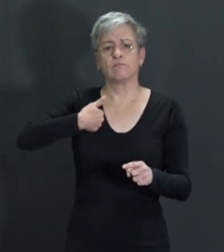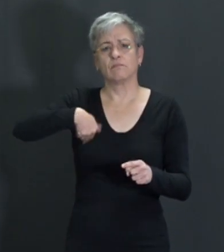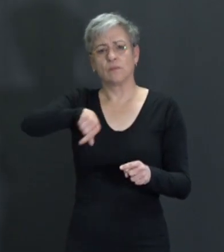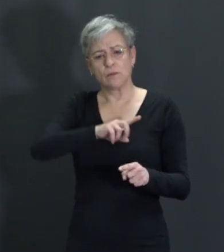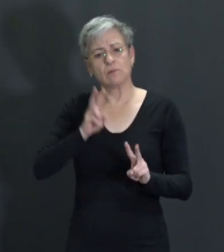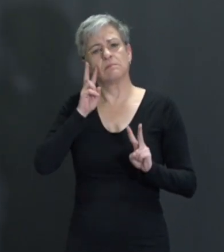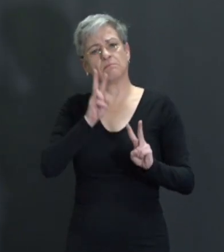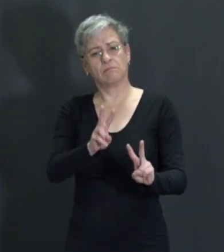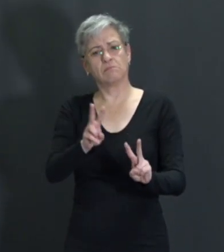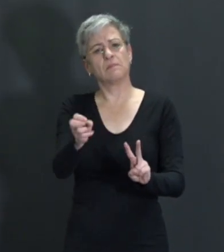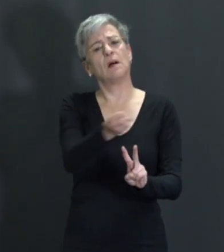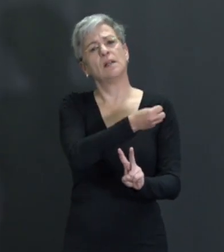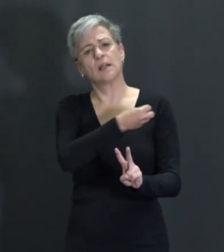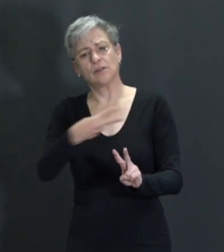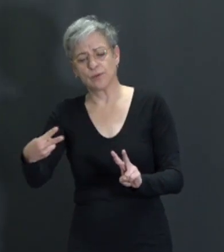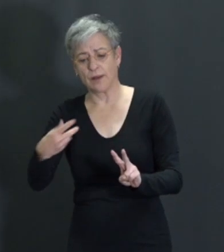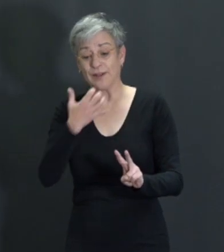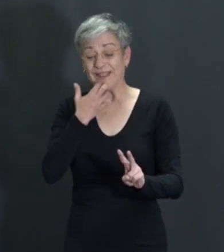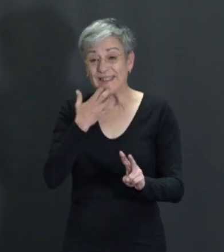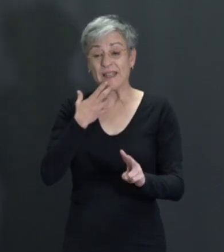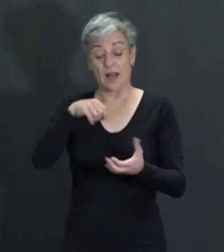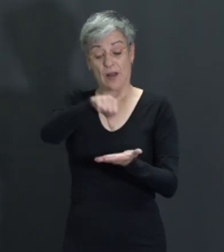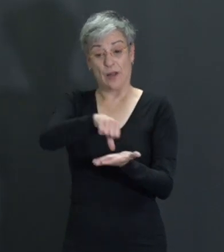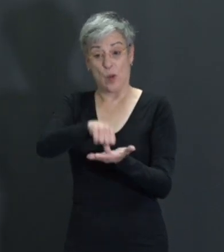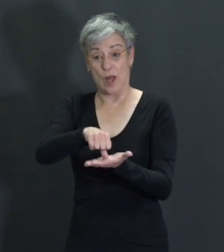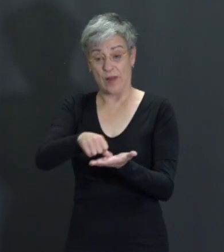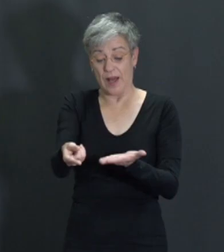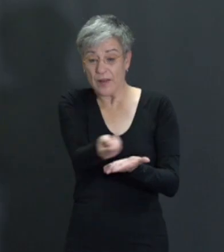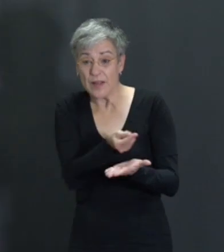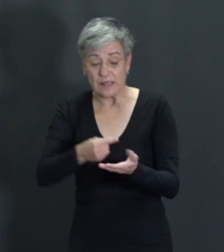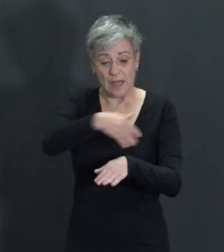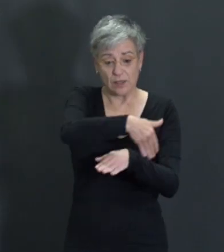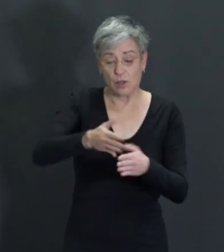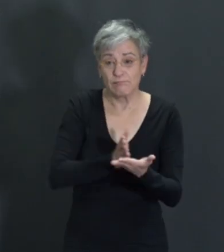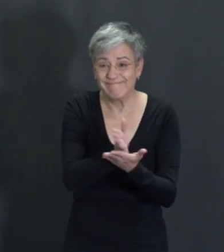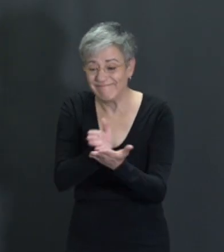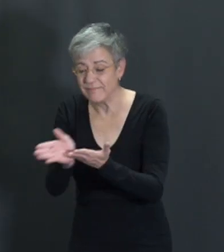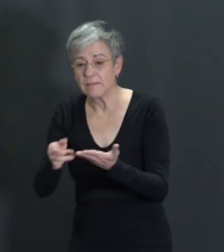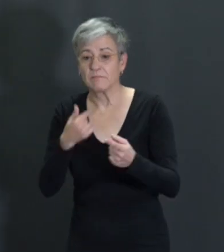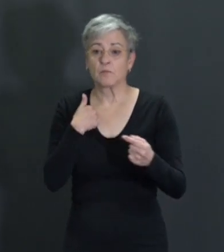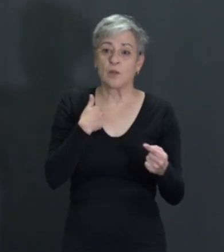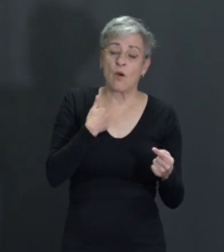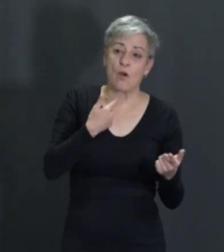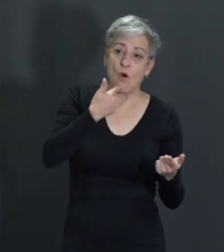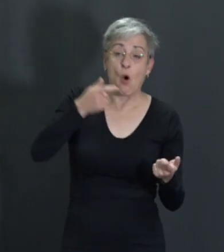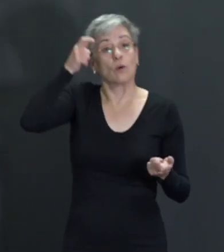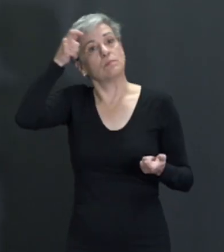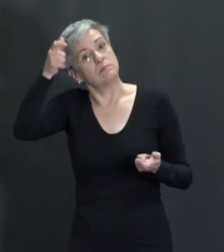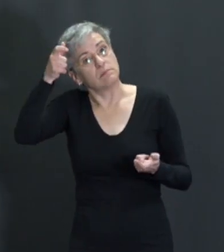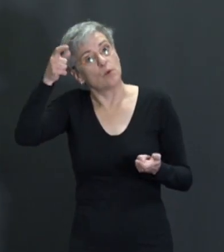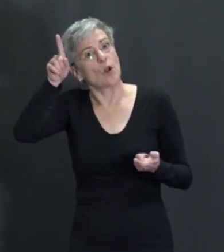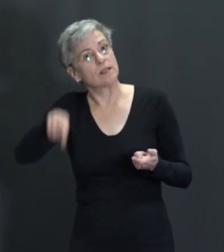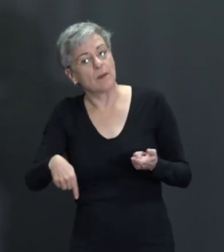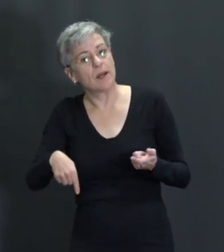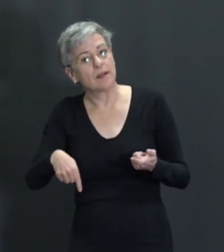el efecto del diseño urbano, en este caso, y también obviamente del diseño o no diseño rural,